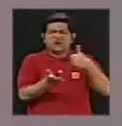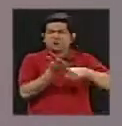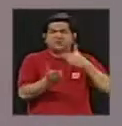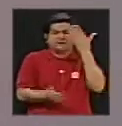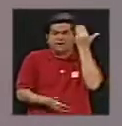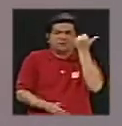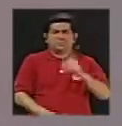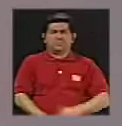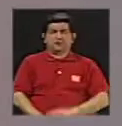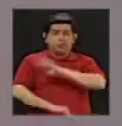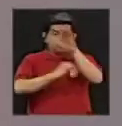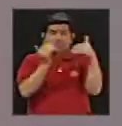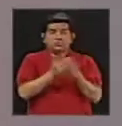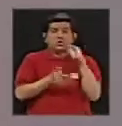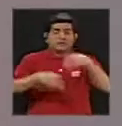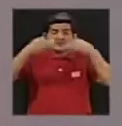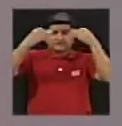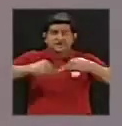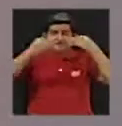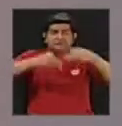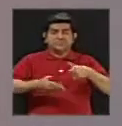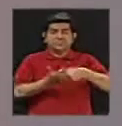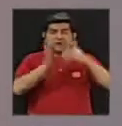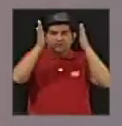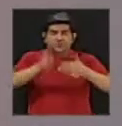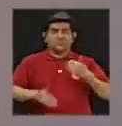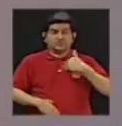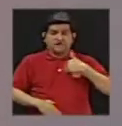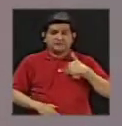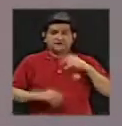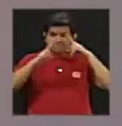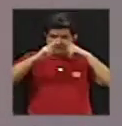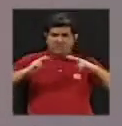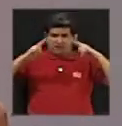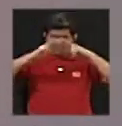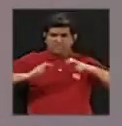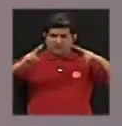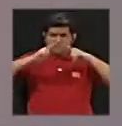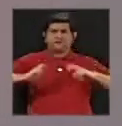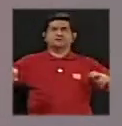estas decisiones que toman los electores, ¿verdad? Ver